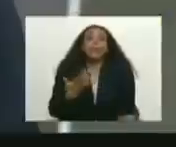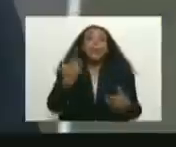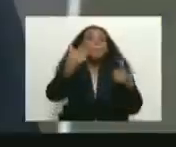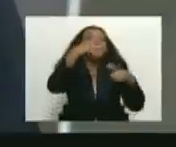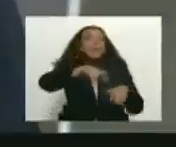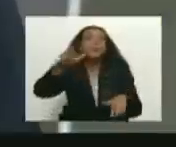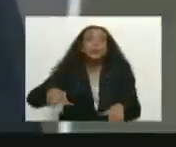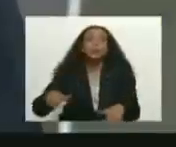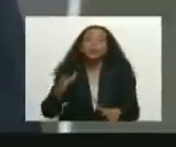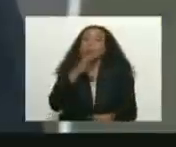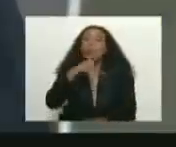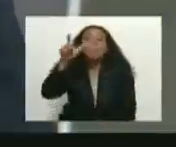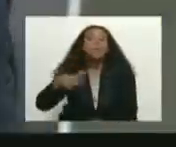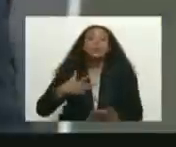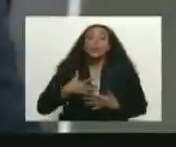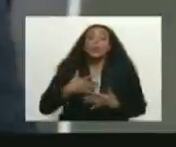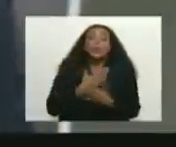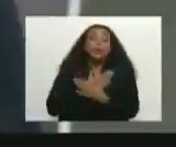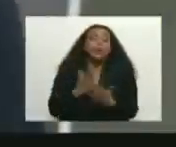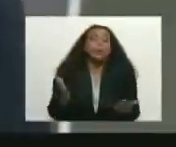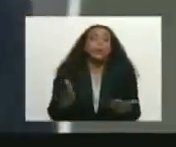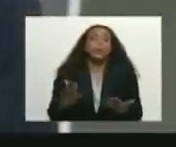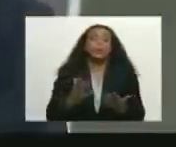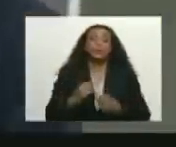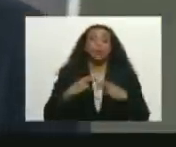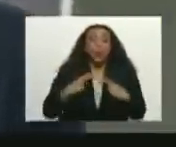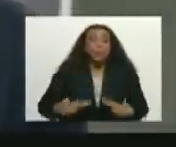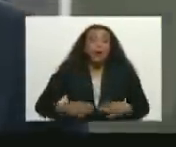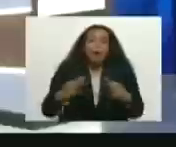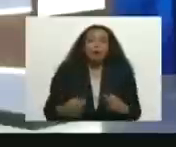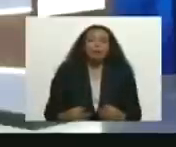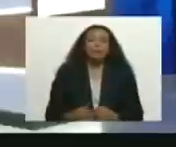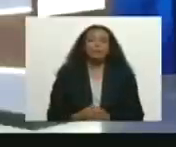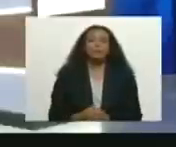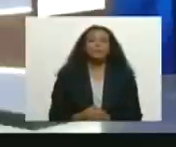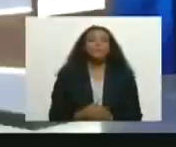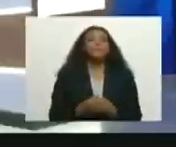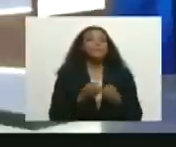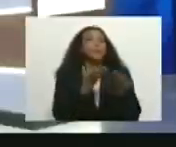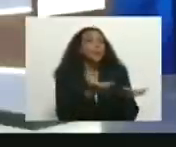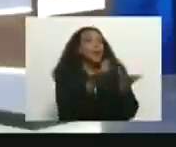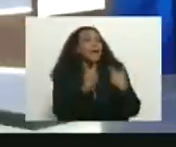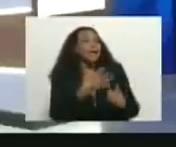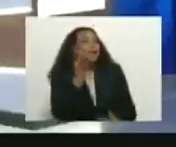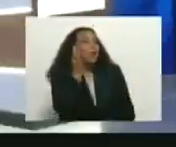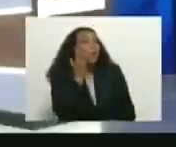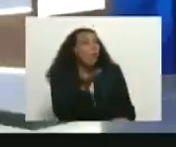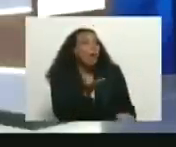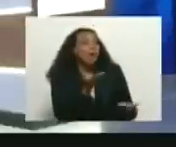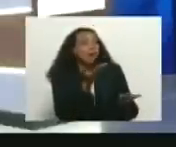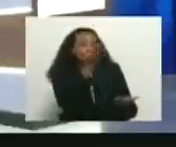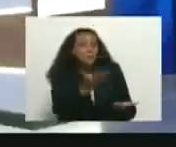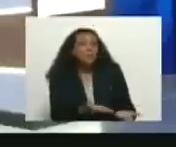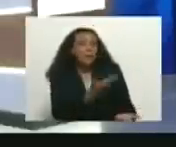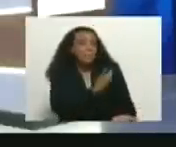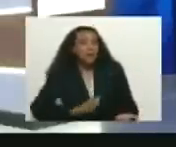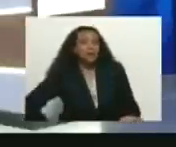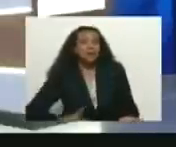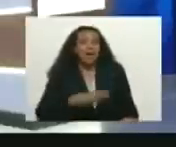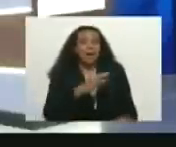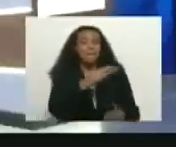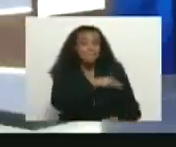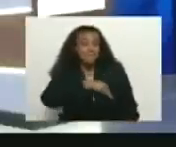bestia. Así es. Del desierto por ahí. Bueno, Jacqueline, ¿qué me dice? Jacqueline Farías, presidenta de la Gran